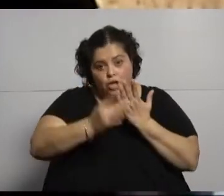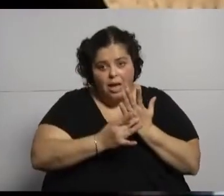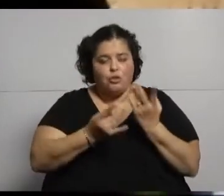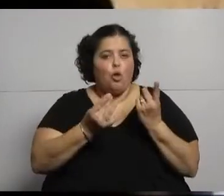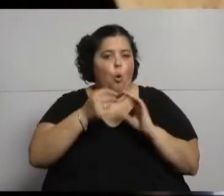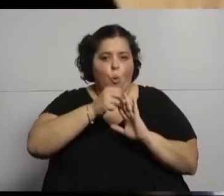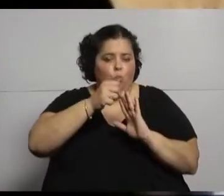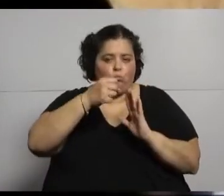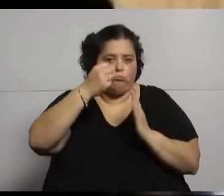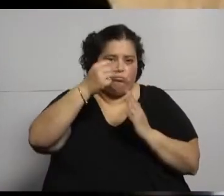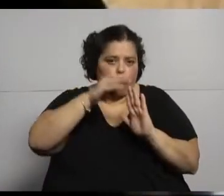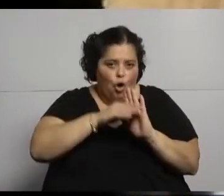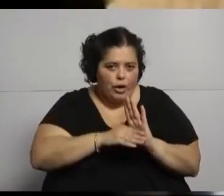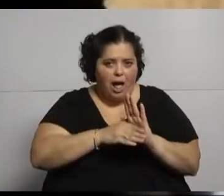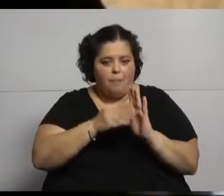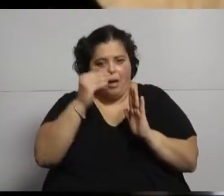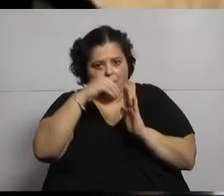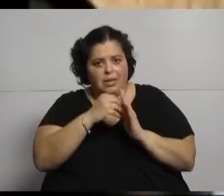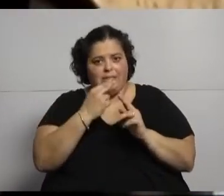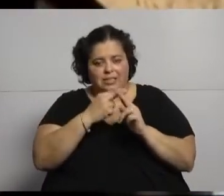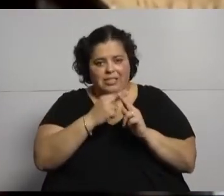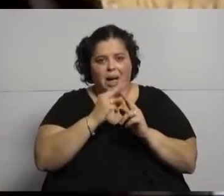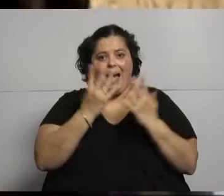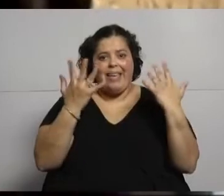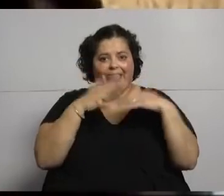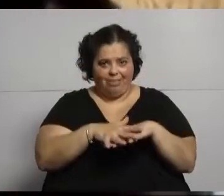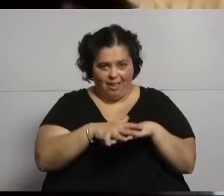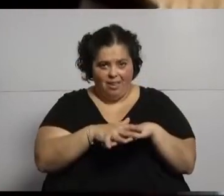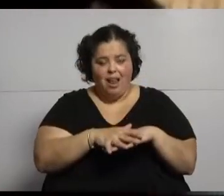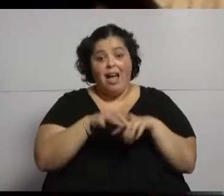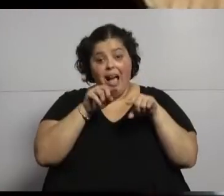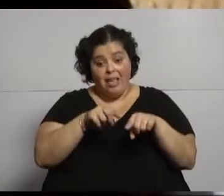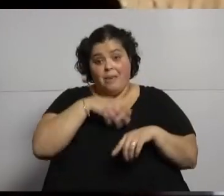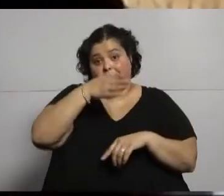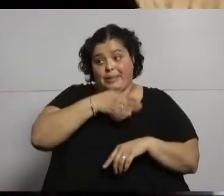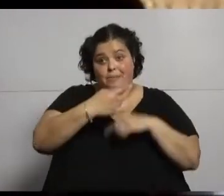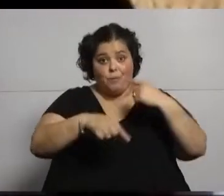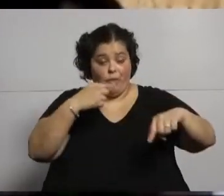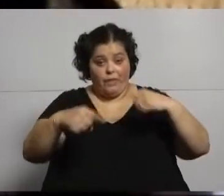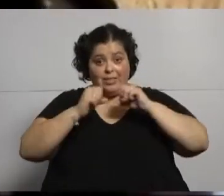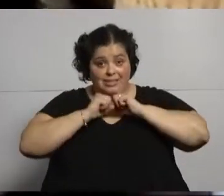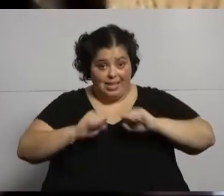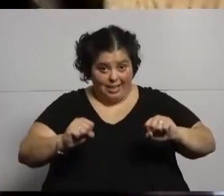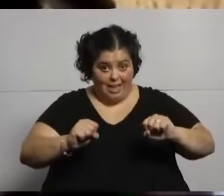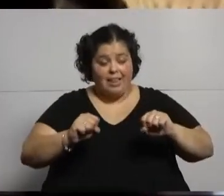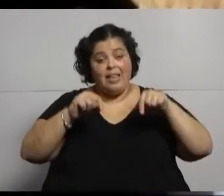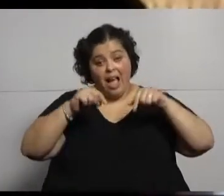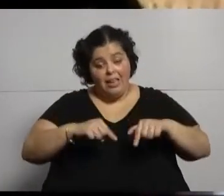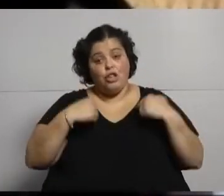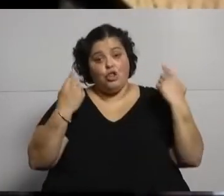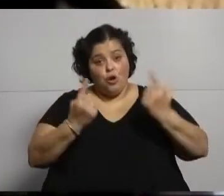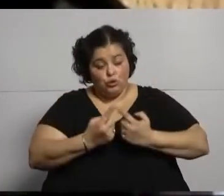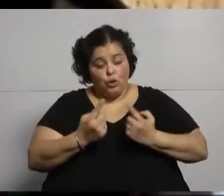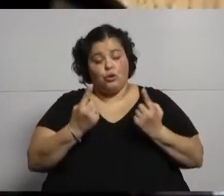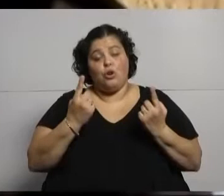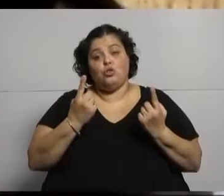programa que es el Integrar, donde participamos varias de las secretarías. Nosotros nos toca, digamos, la